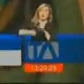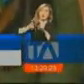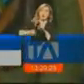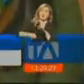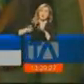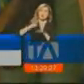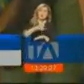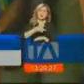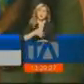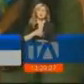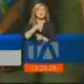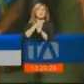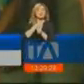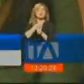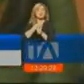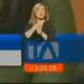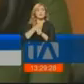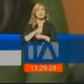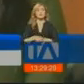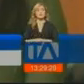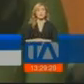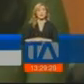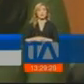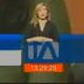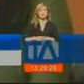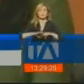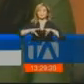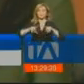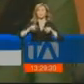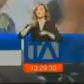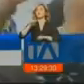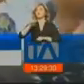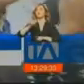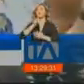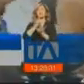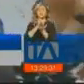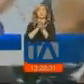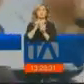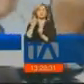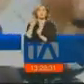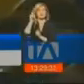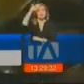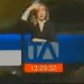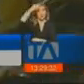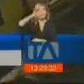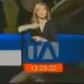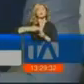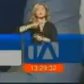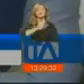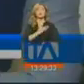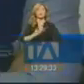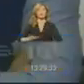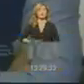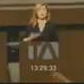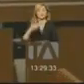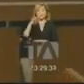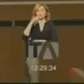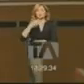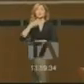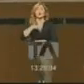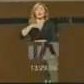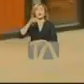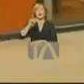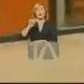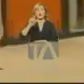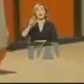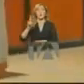la seguridad y la certeza de que aquí se cometió un ilícito. Él, junto a Jorge Glass, Vinicio Alvarado, Walter Solís, María de los